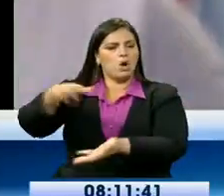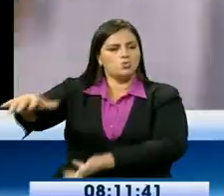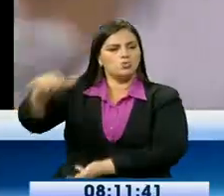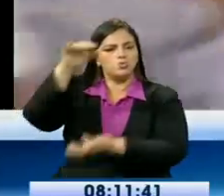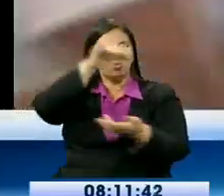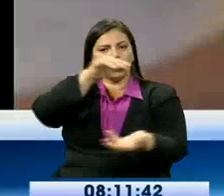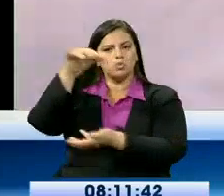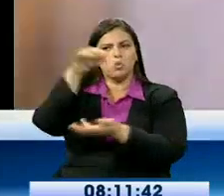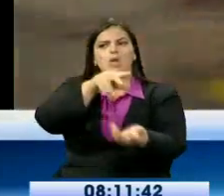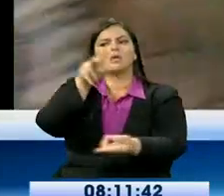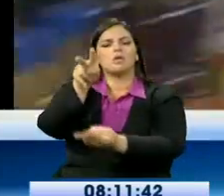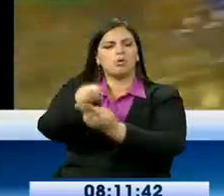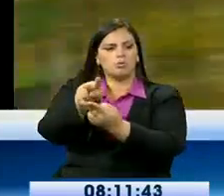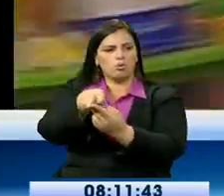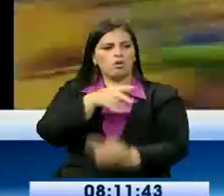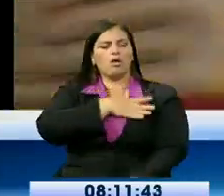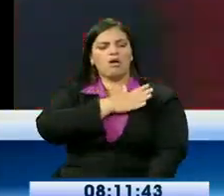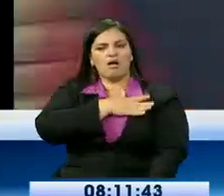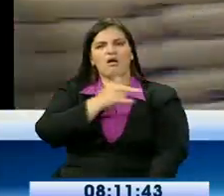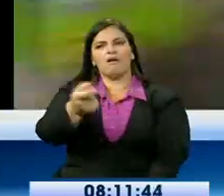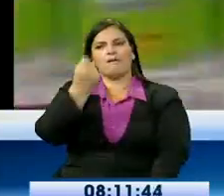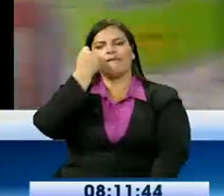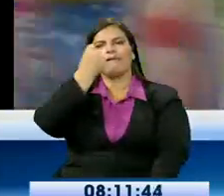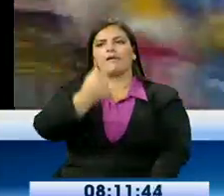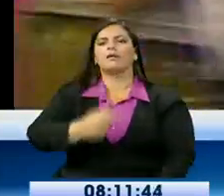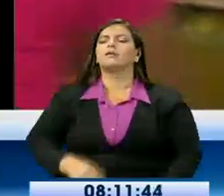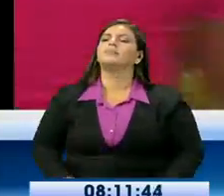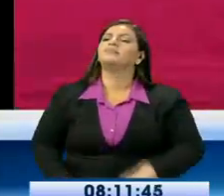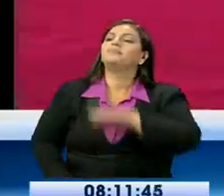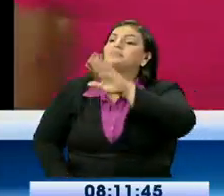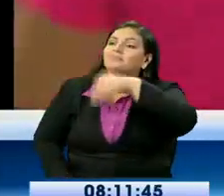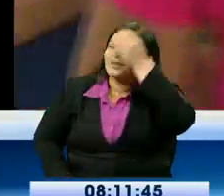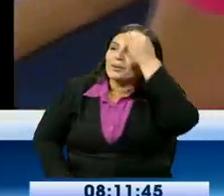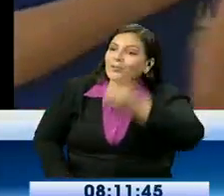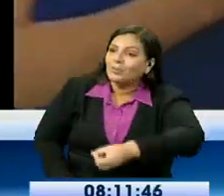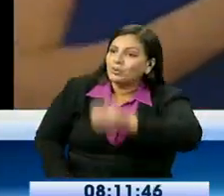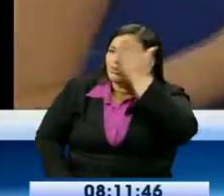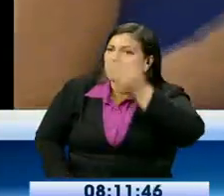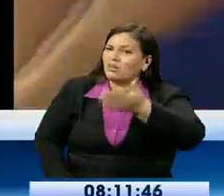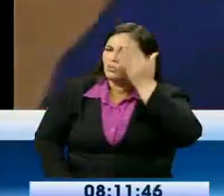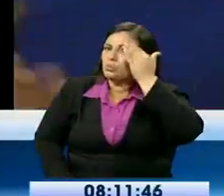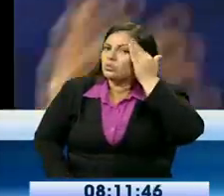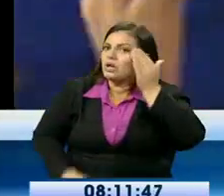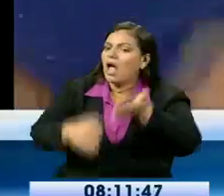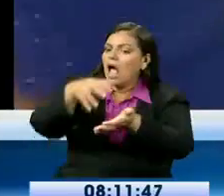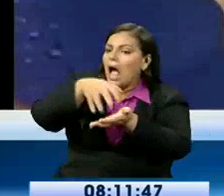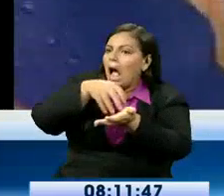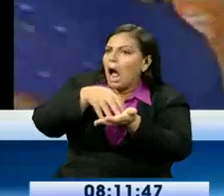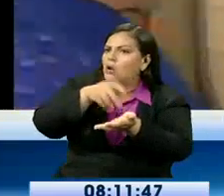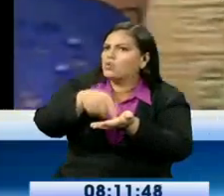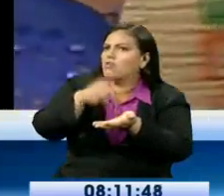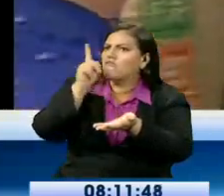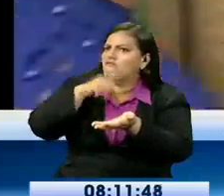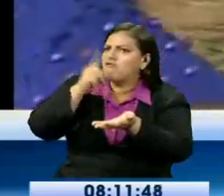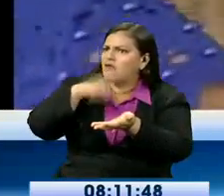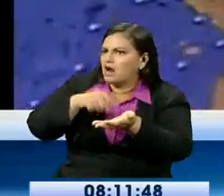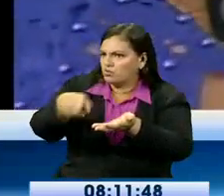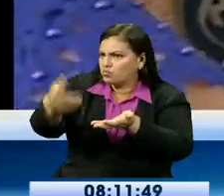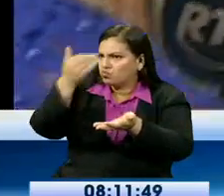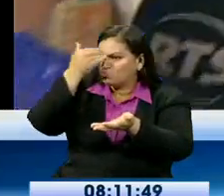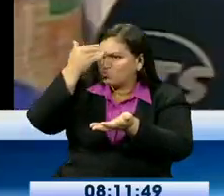días. Arroz plástico, usted ha escuchado acerca de esto. Tal vez siente temor al venir al mercado y hacer las compras y